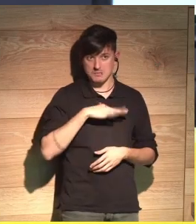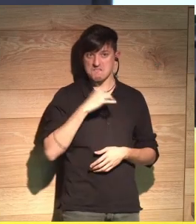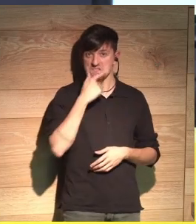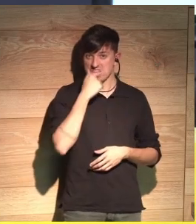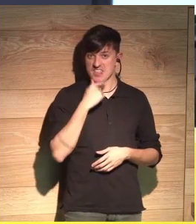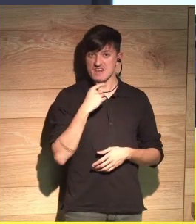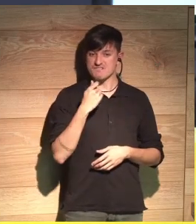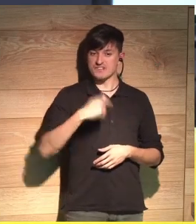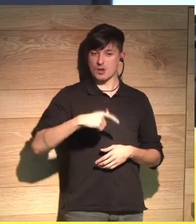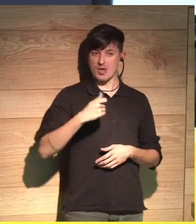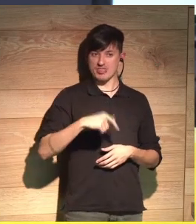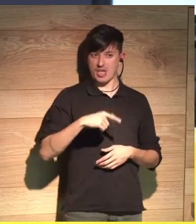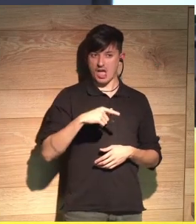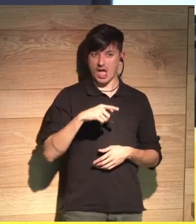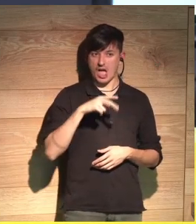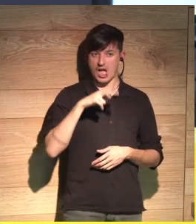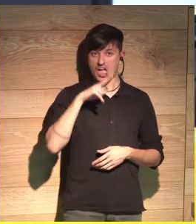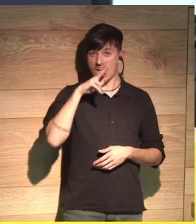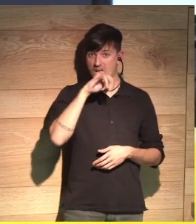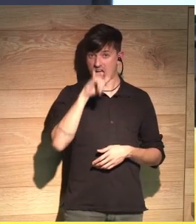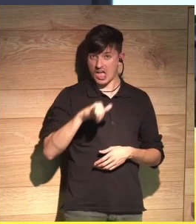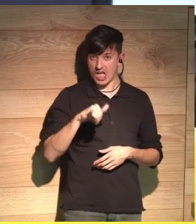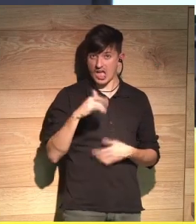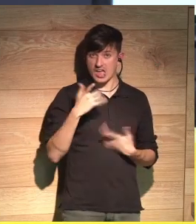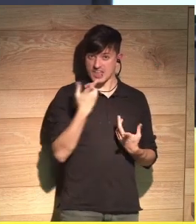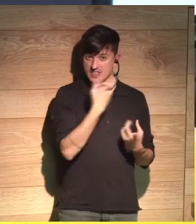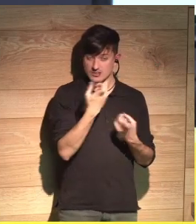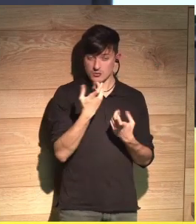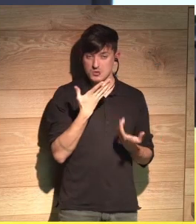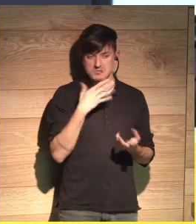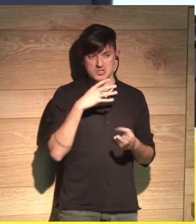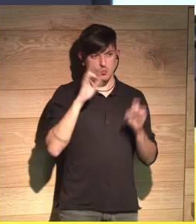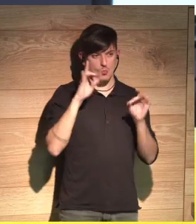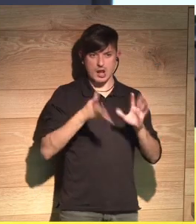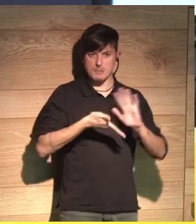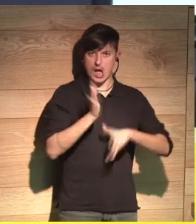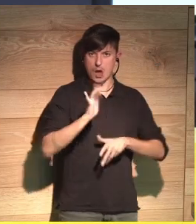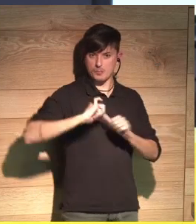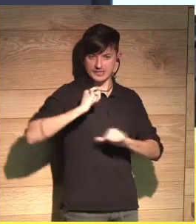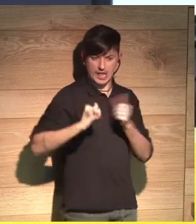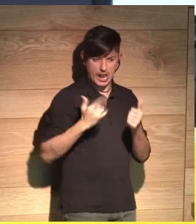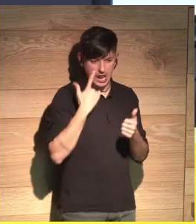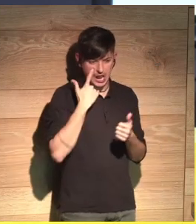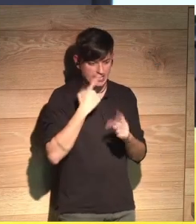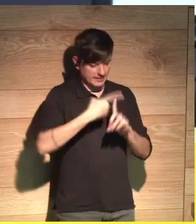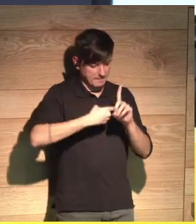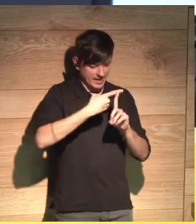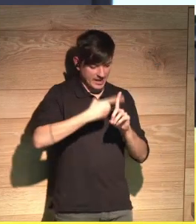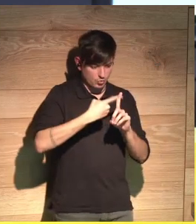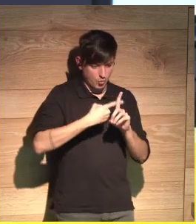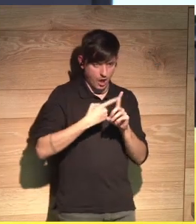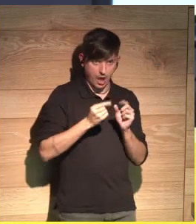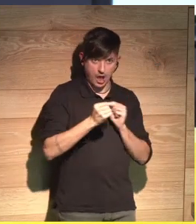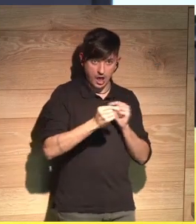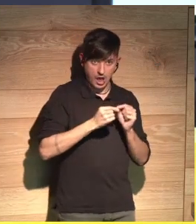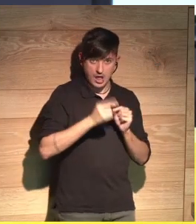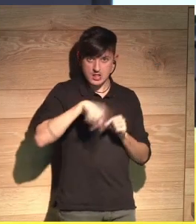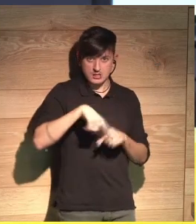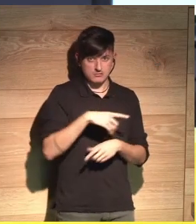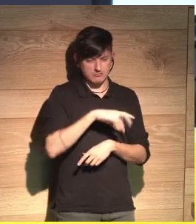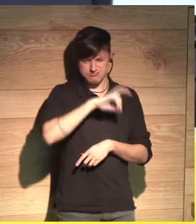frecuencias que se medican bueno pues es un poco como van cuando vamos al hospital es decir vas allí para que te miran la temperatura la tensión entonces pues puedes hacer pruebas adicionales